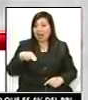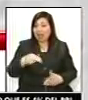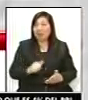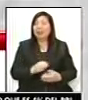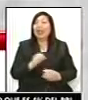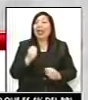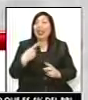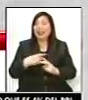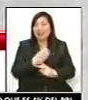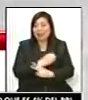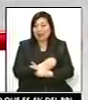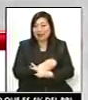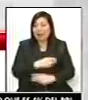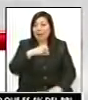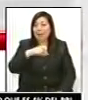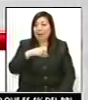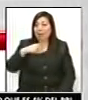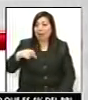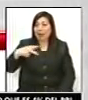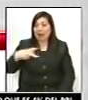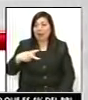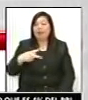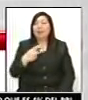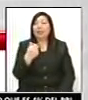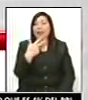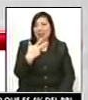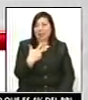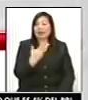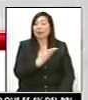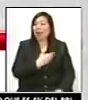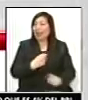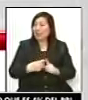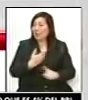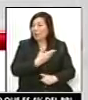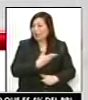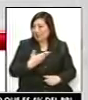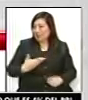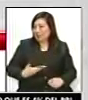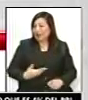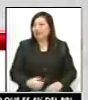Ollanta Humala y Pedro Pablo Kuczynski. Hechos relevantes.